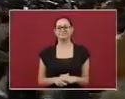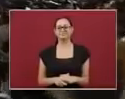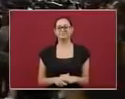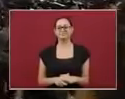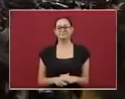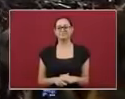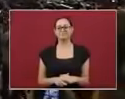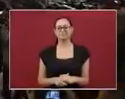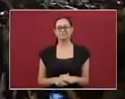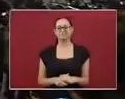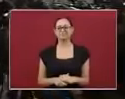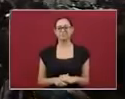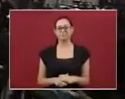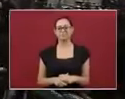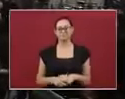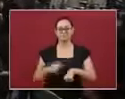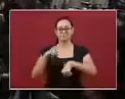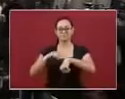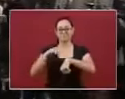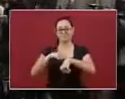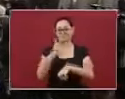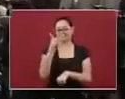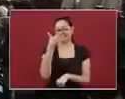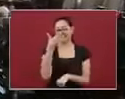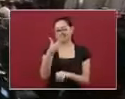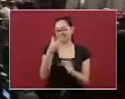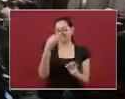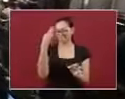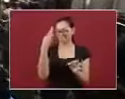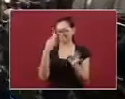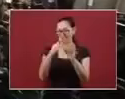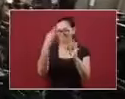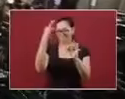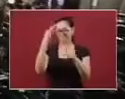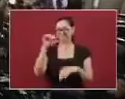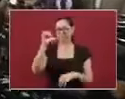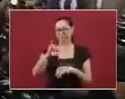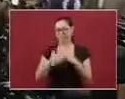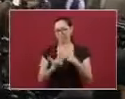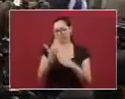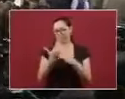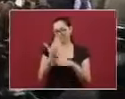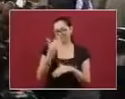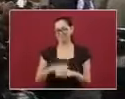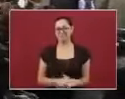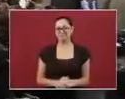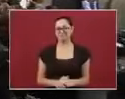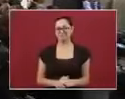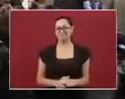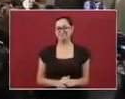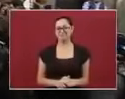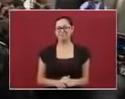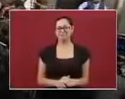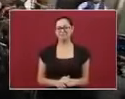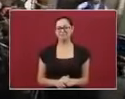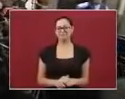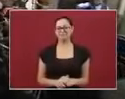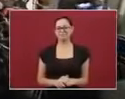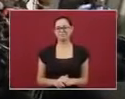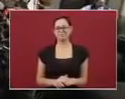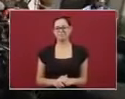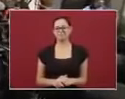estamos a las siete en punto de la mañana vamos